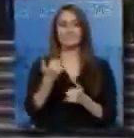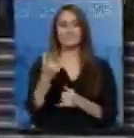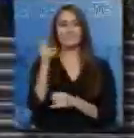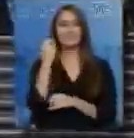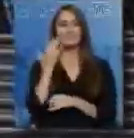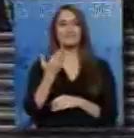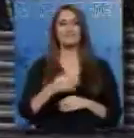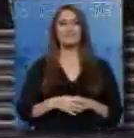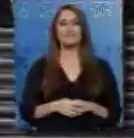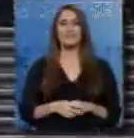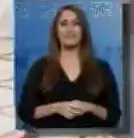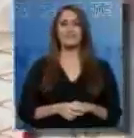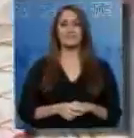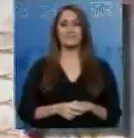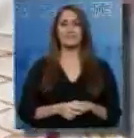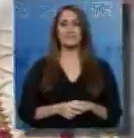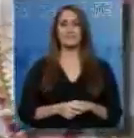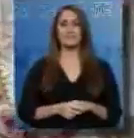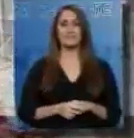escuchamos.